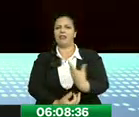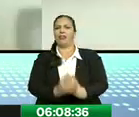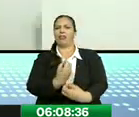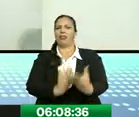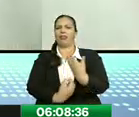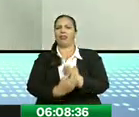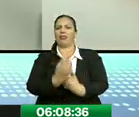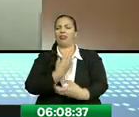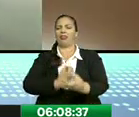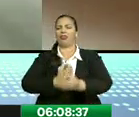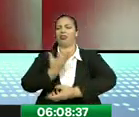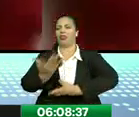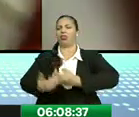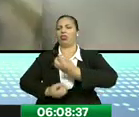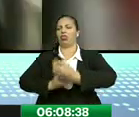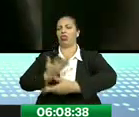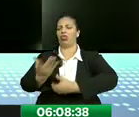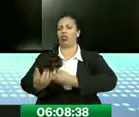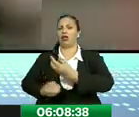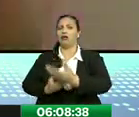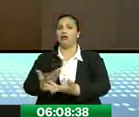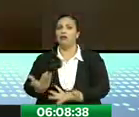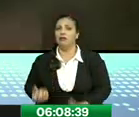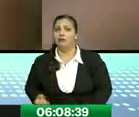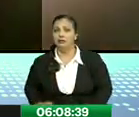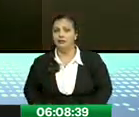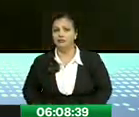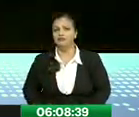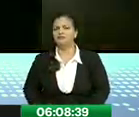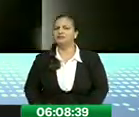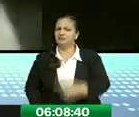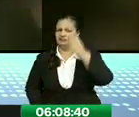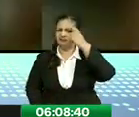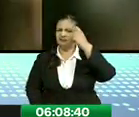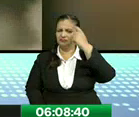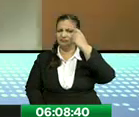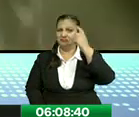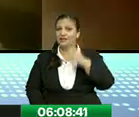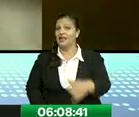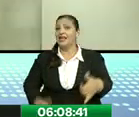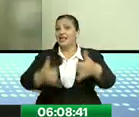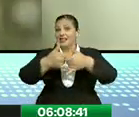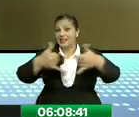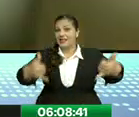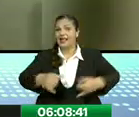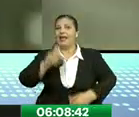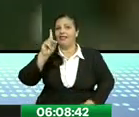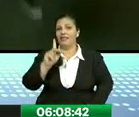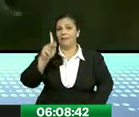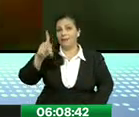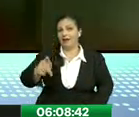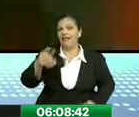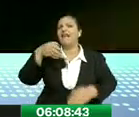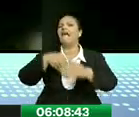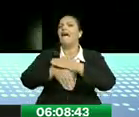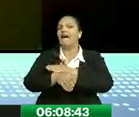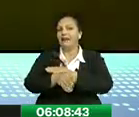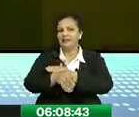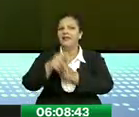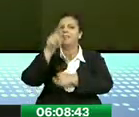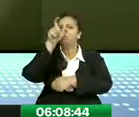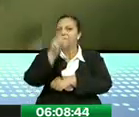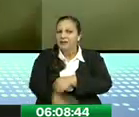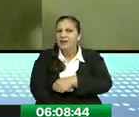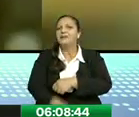Estaba adentro. Estaba lediado desde adentro, la información vino de adentro. La programación, todo lo que hicieron los antisociales, acá los delincuentes lo